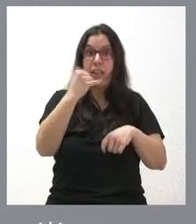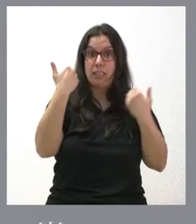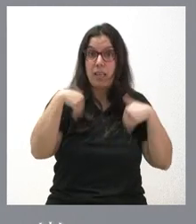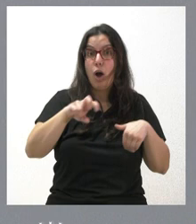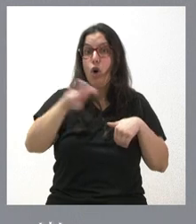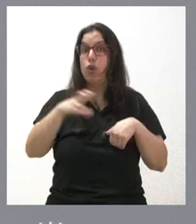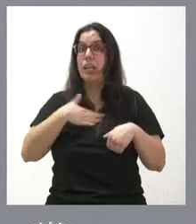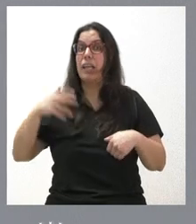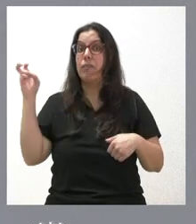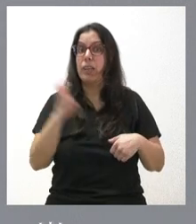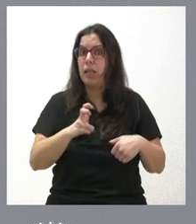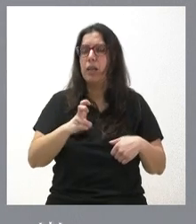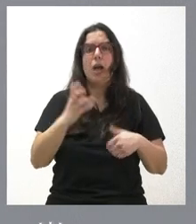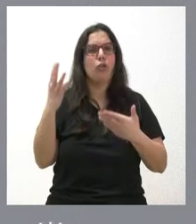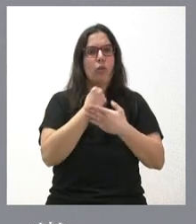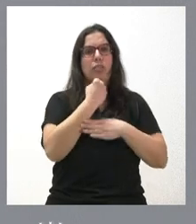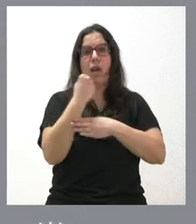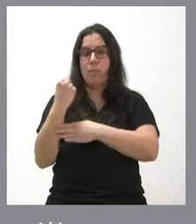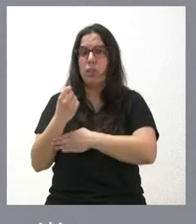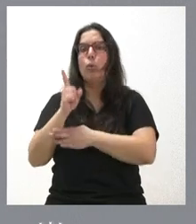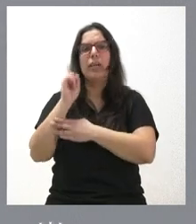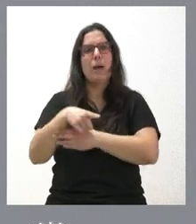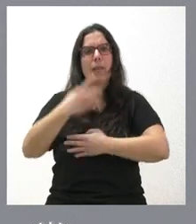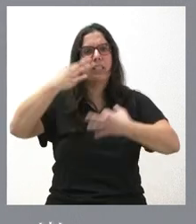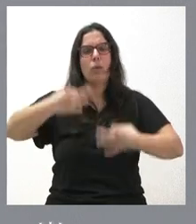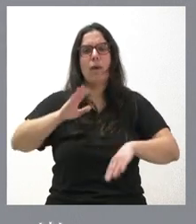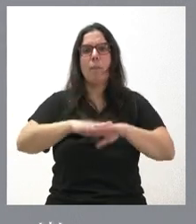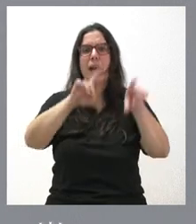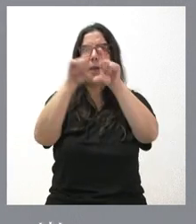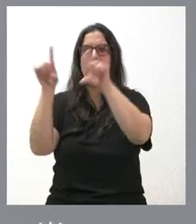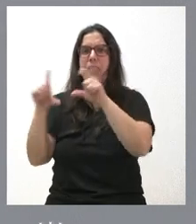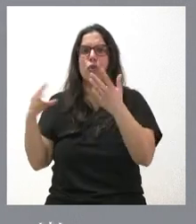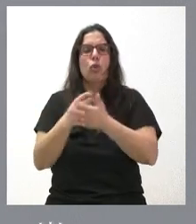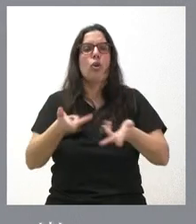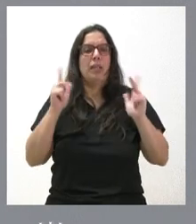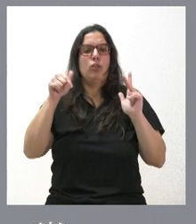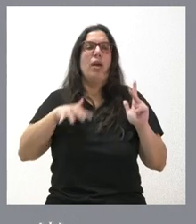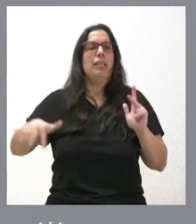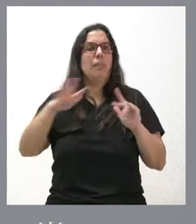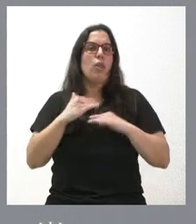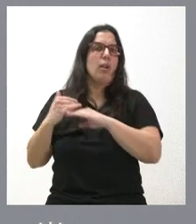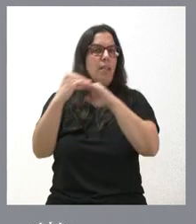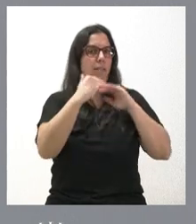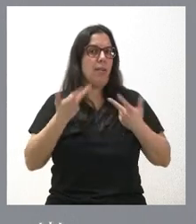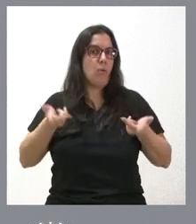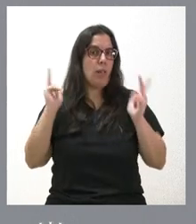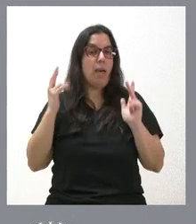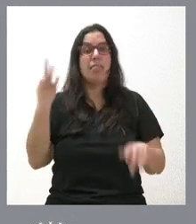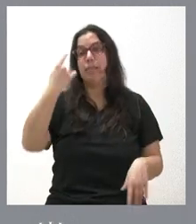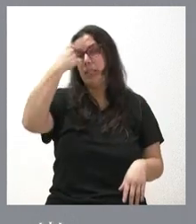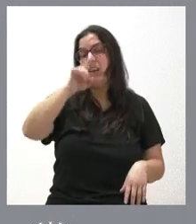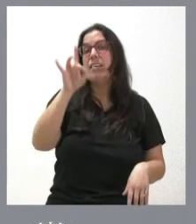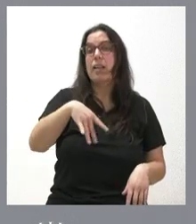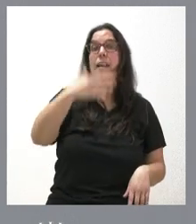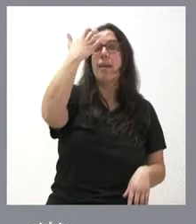garantizaremos siempre la libertad de todas las empresas Y de todos los ciudadanos Este es un espacio de igualdad y de libertad y lo tienen que saber tanto Carles